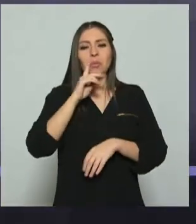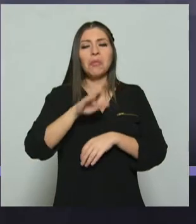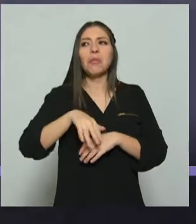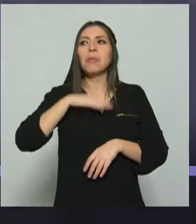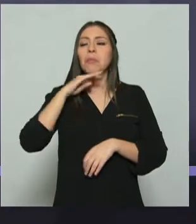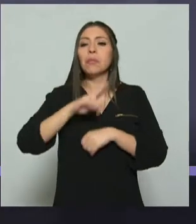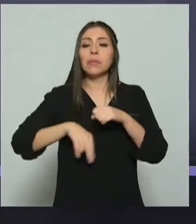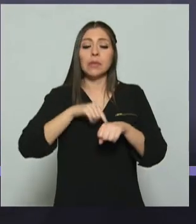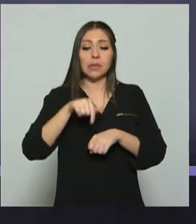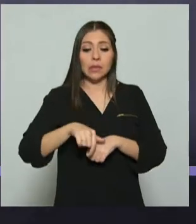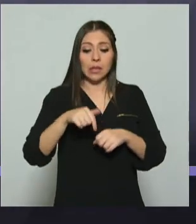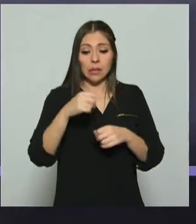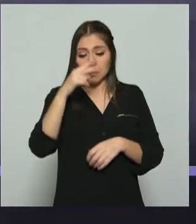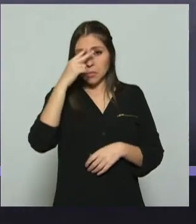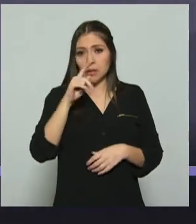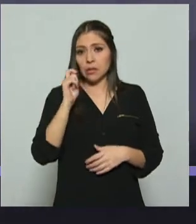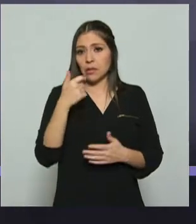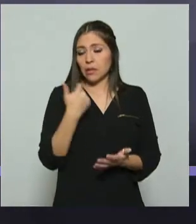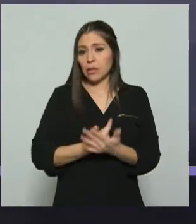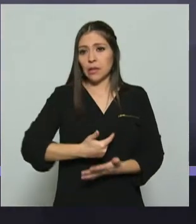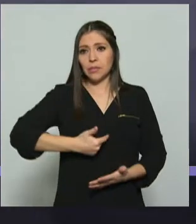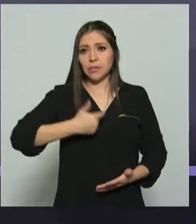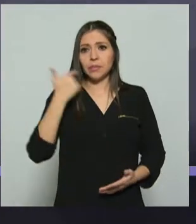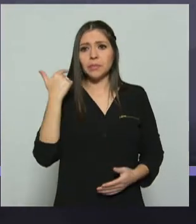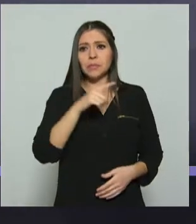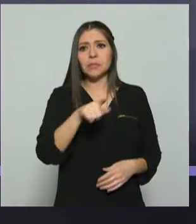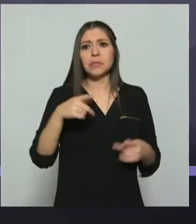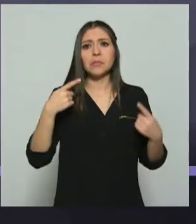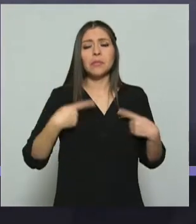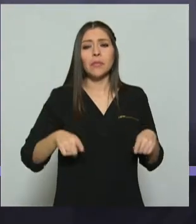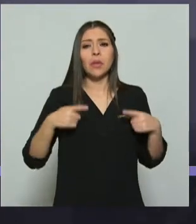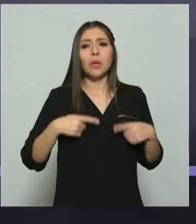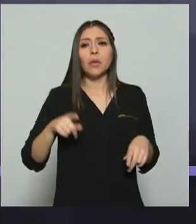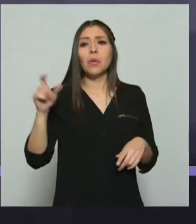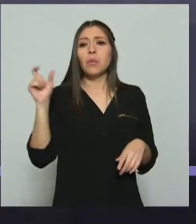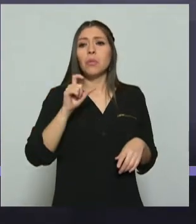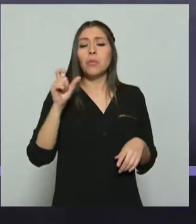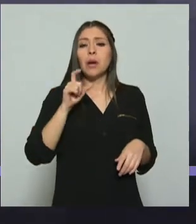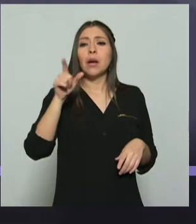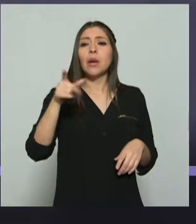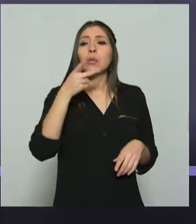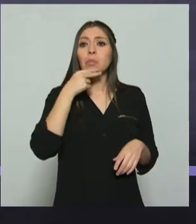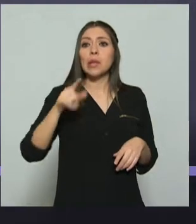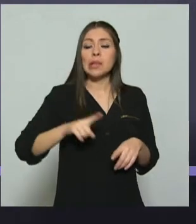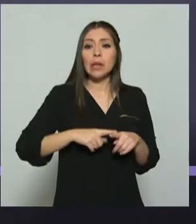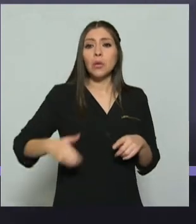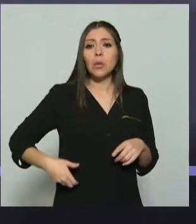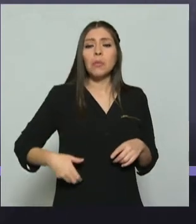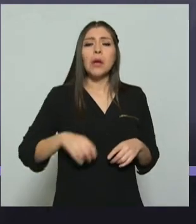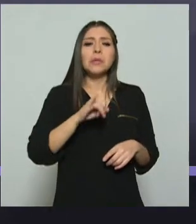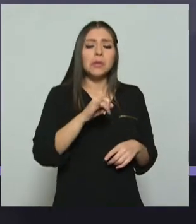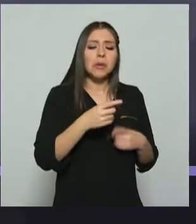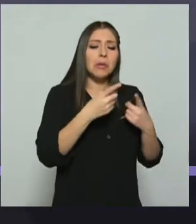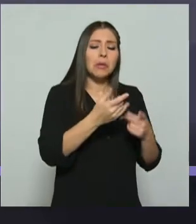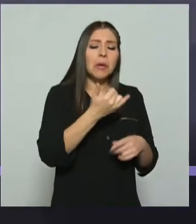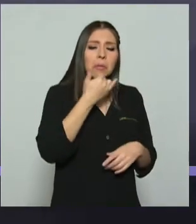en México y que justamente se disculpa al agresor mientras se culpabiliza a la víctima, ¿no? Seguimos en